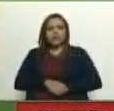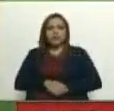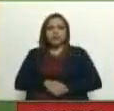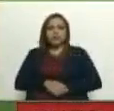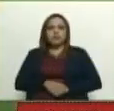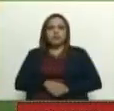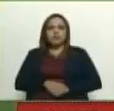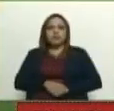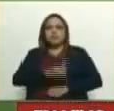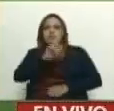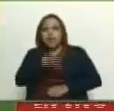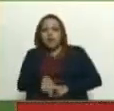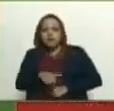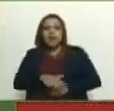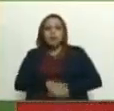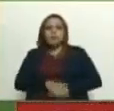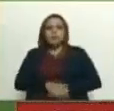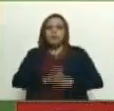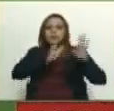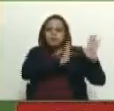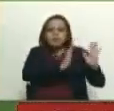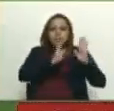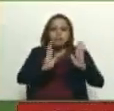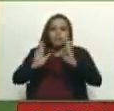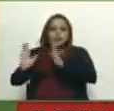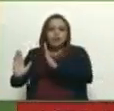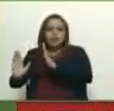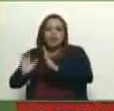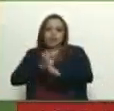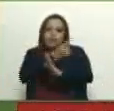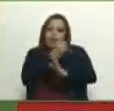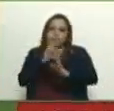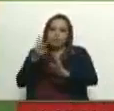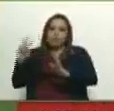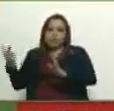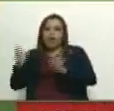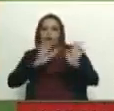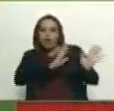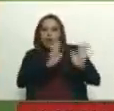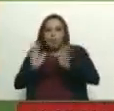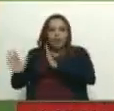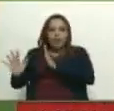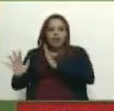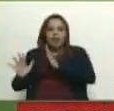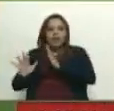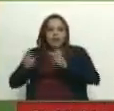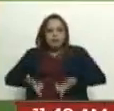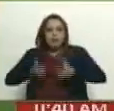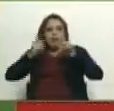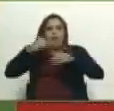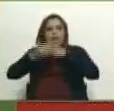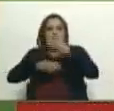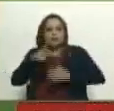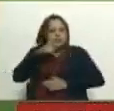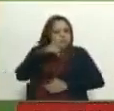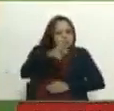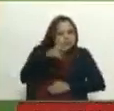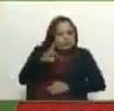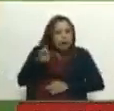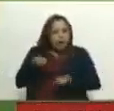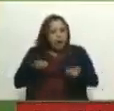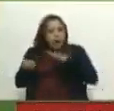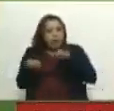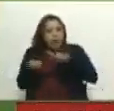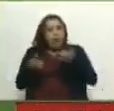y con acciones programáticas que nos lleven a hacer seguimiento y control